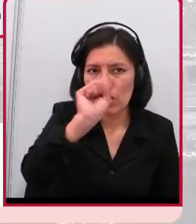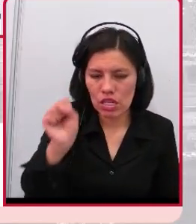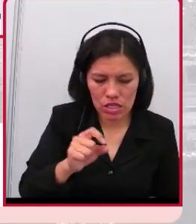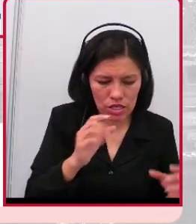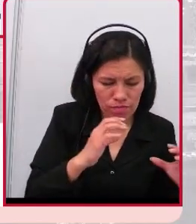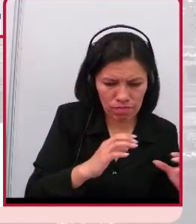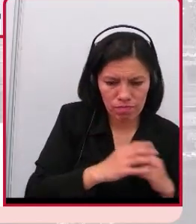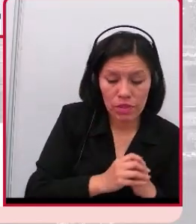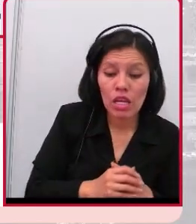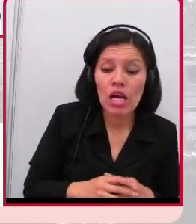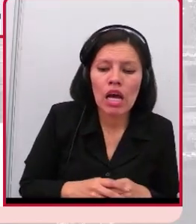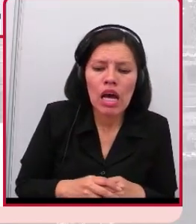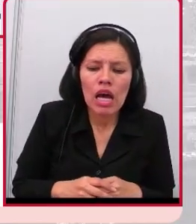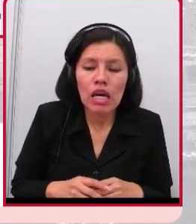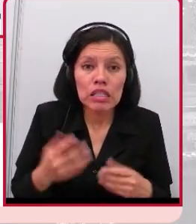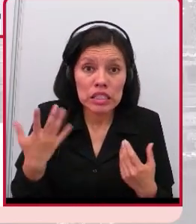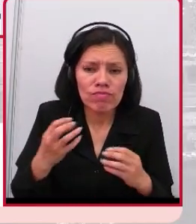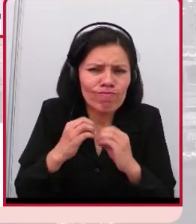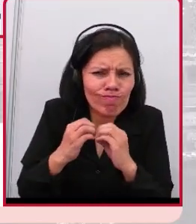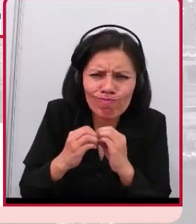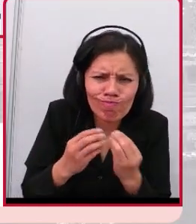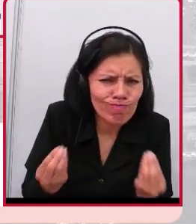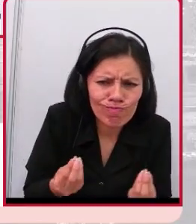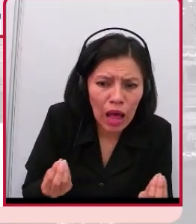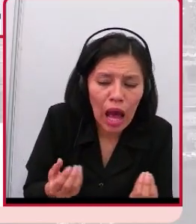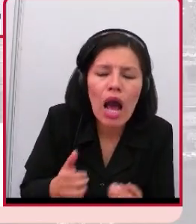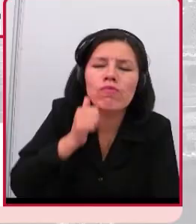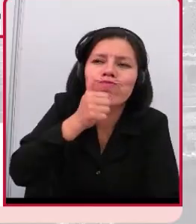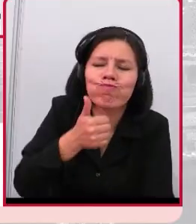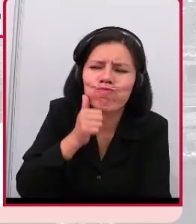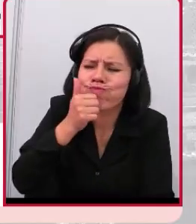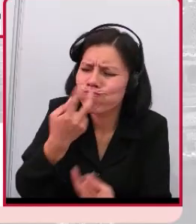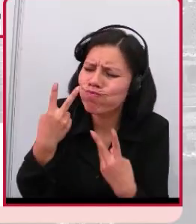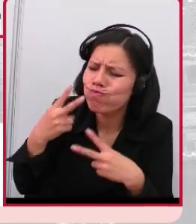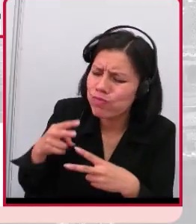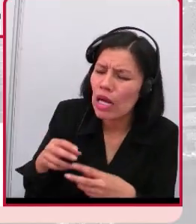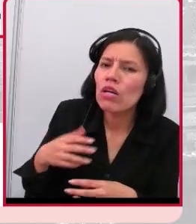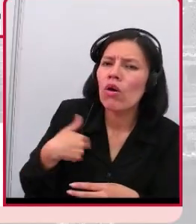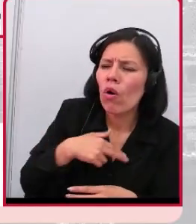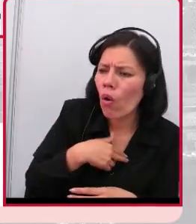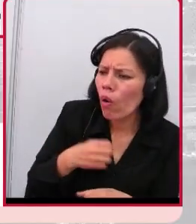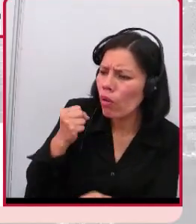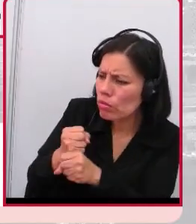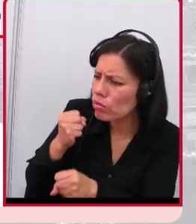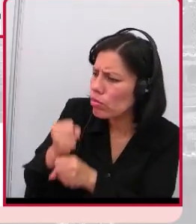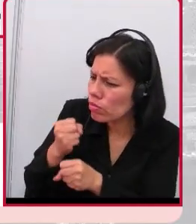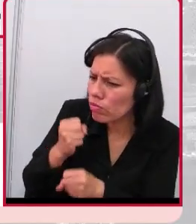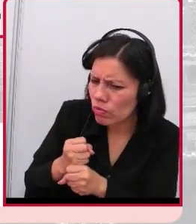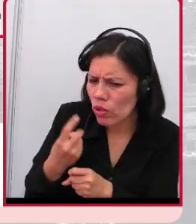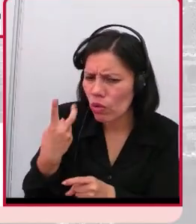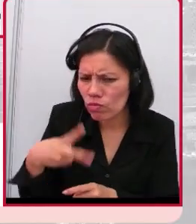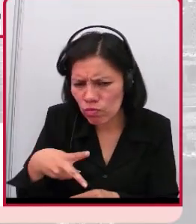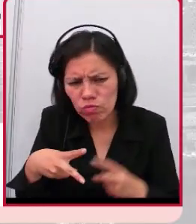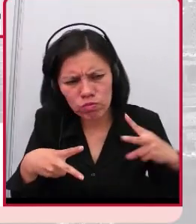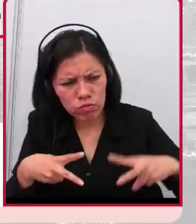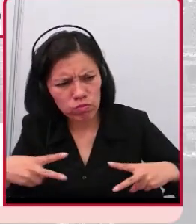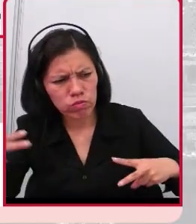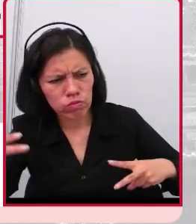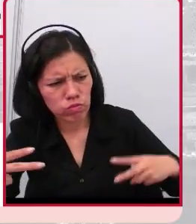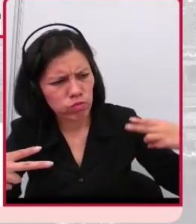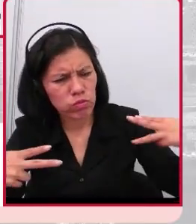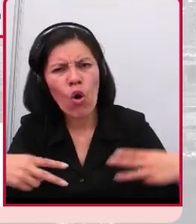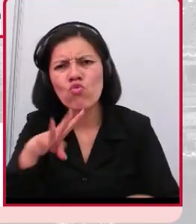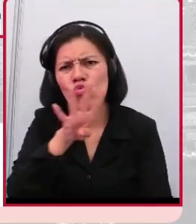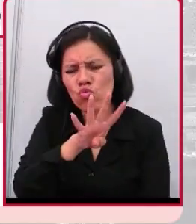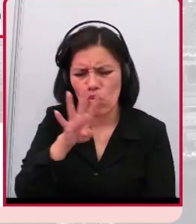La solución la hemos visto en el día a día. Nosotros trabajamos con 3 hasta 4 frentes de minado, lo que hace un blending que no